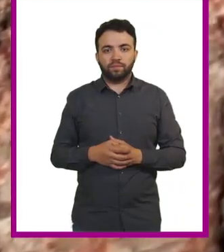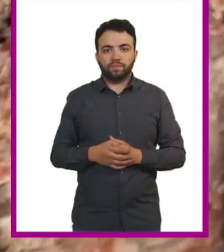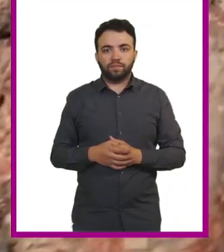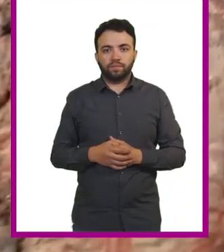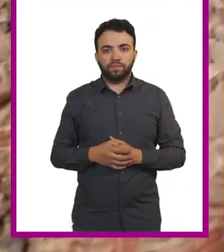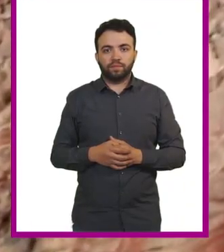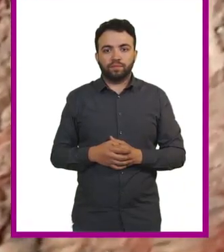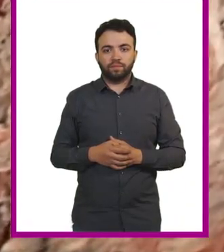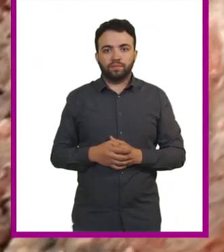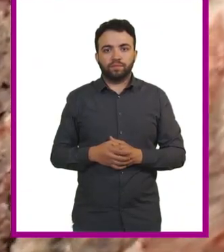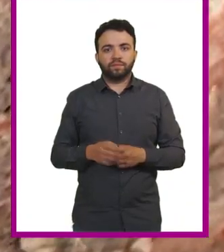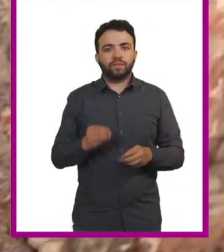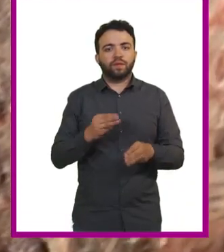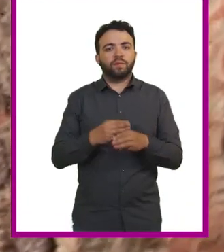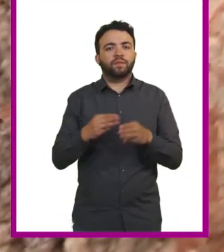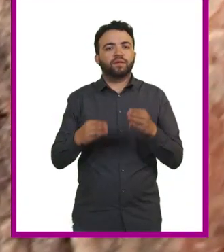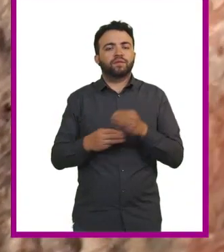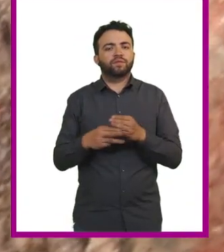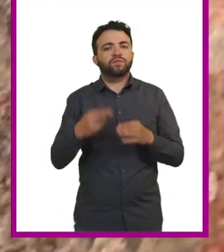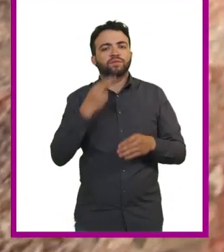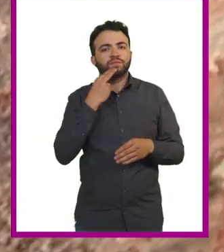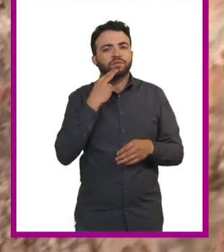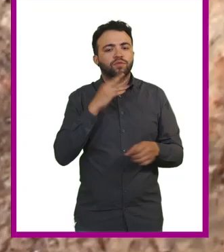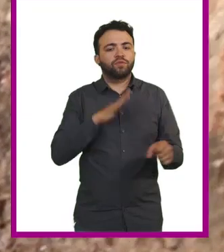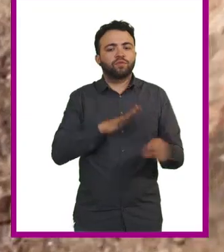Los materiales utilizados que